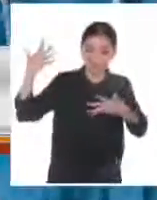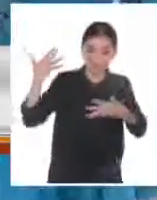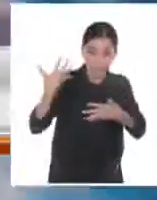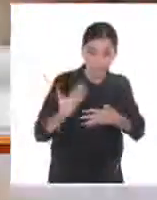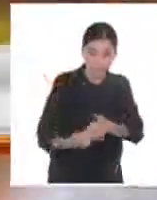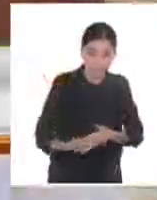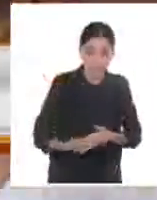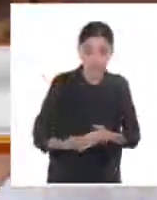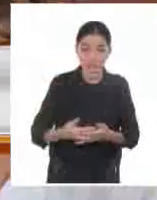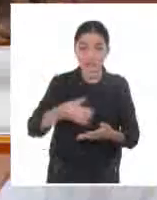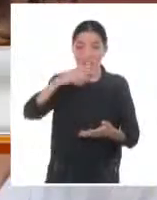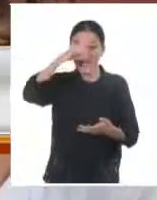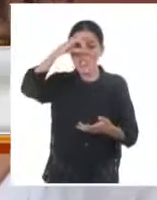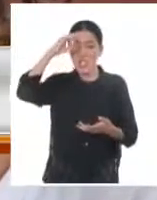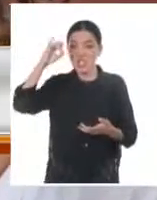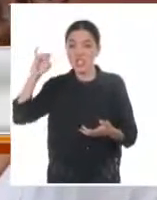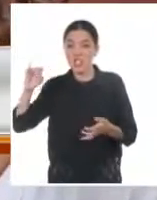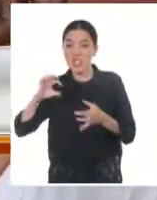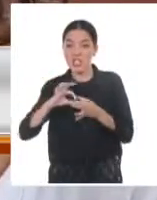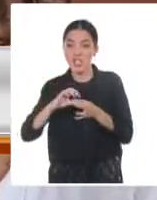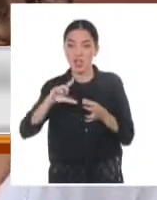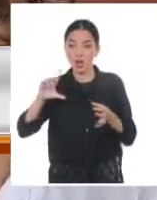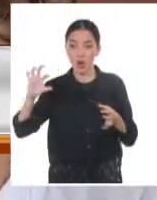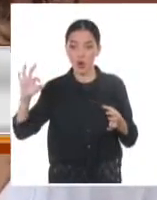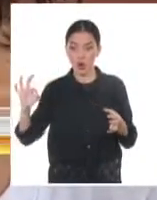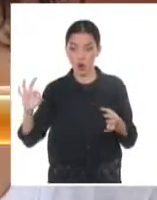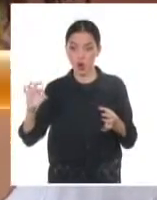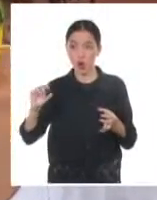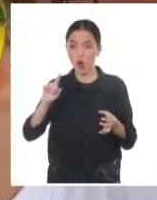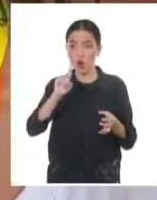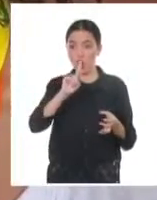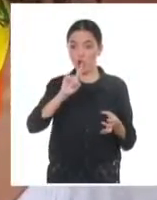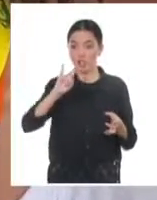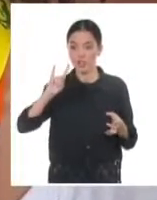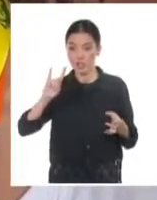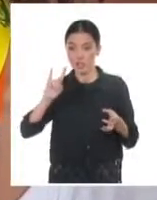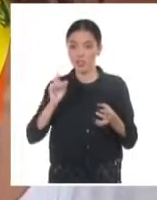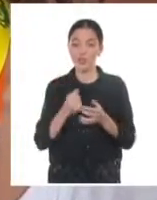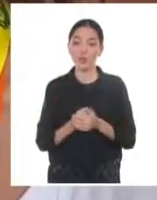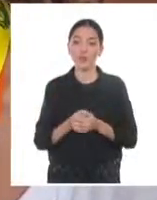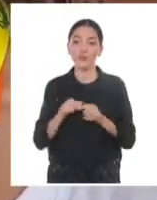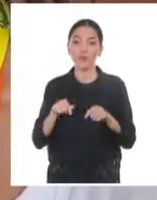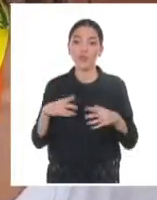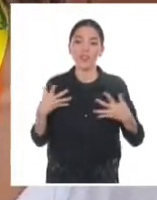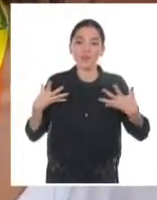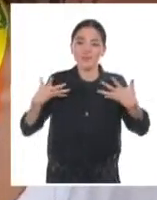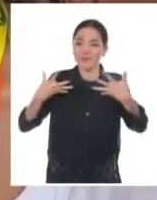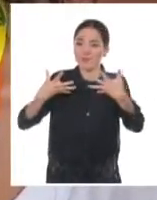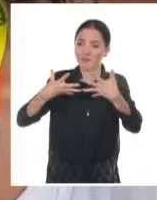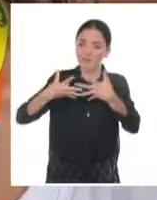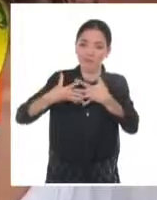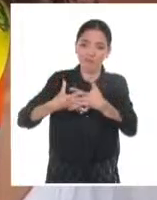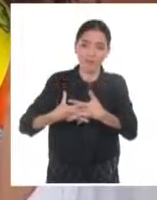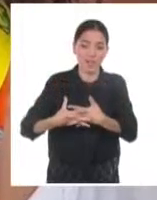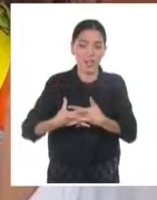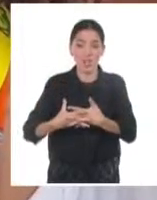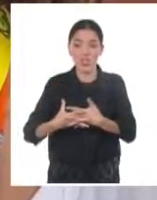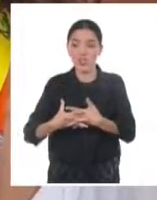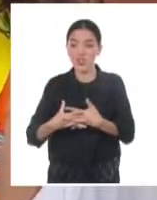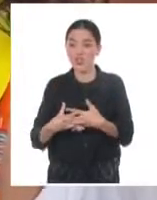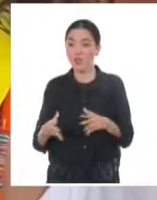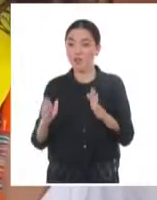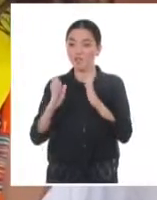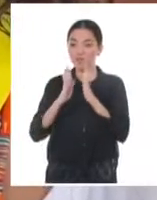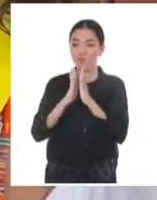llaman culto a las almas, donde hay mucho de la religiosidad centroafricana de los bantús, en una zona